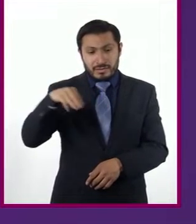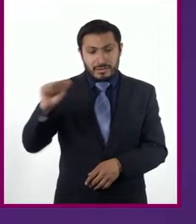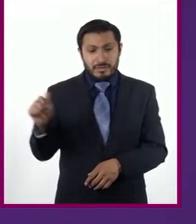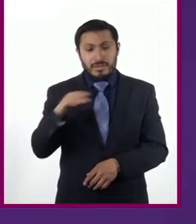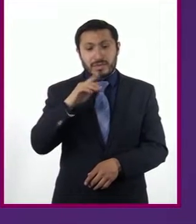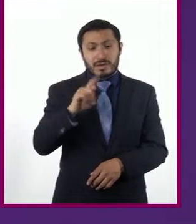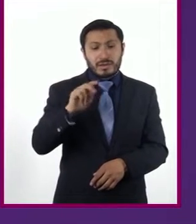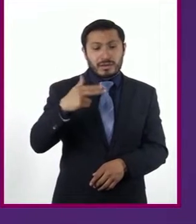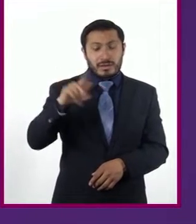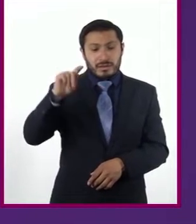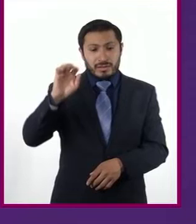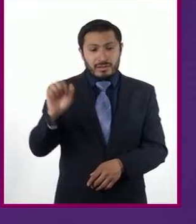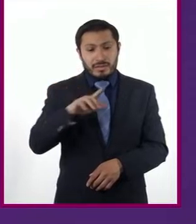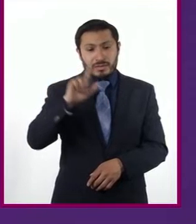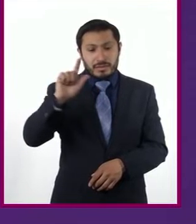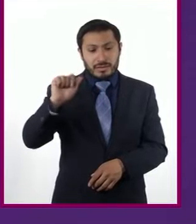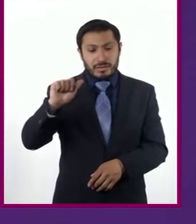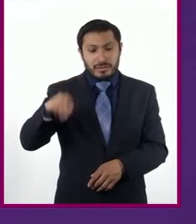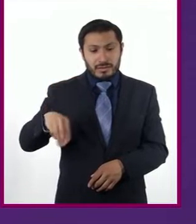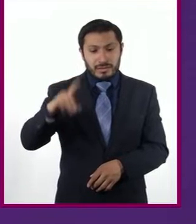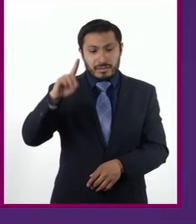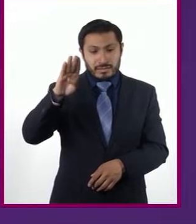omega.